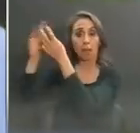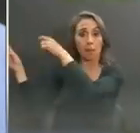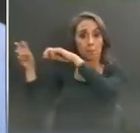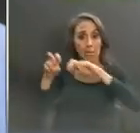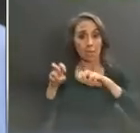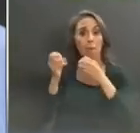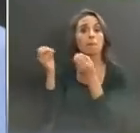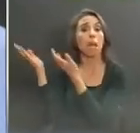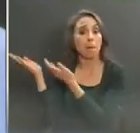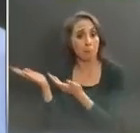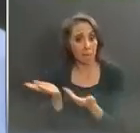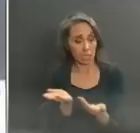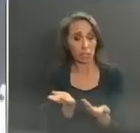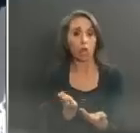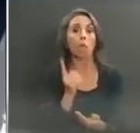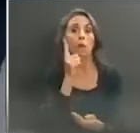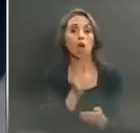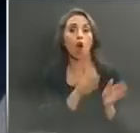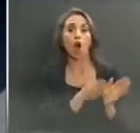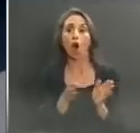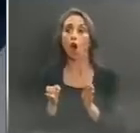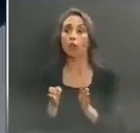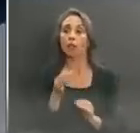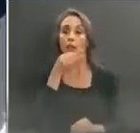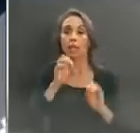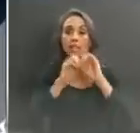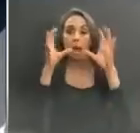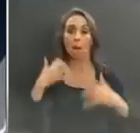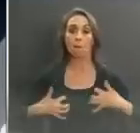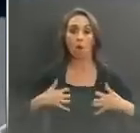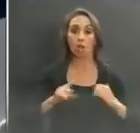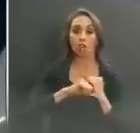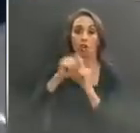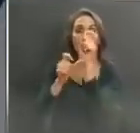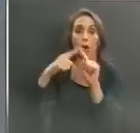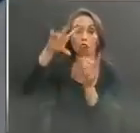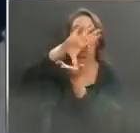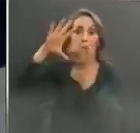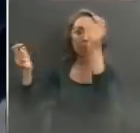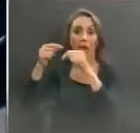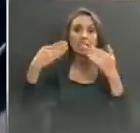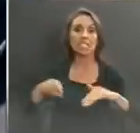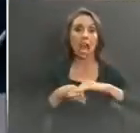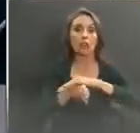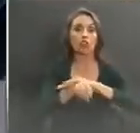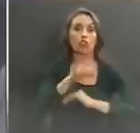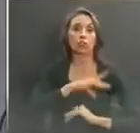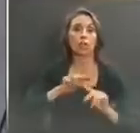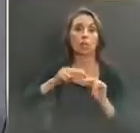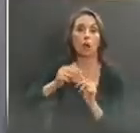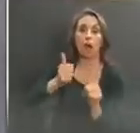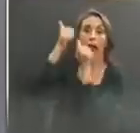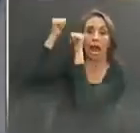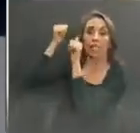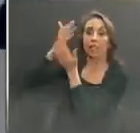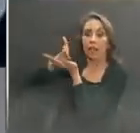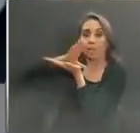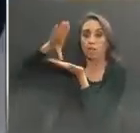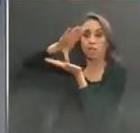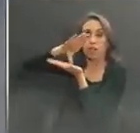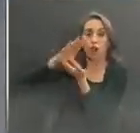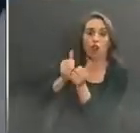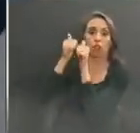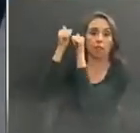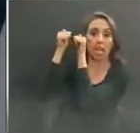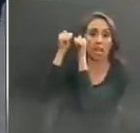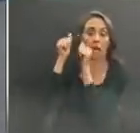siempre y cuando se haga ordenada. Pero que quede claro que la molestia no es contra los inmigrantes, ellos ya están acá adentro, si el problema es allá en la frontera. Yo creo que el principal objetivo de